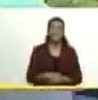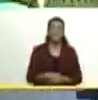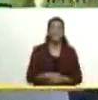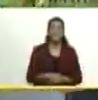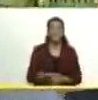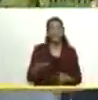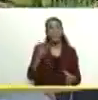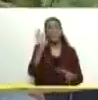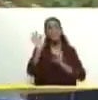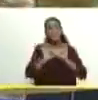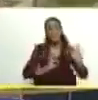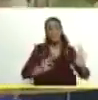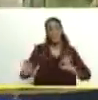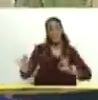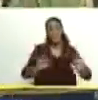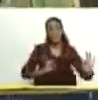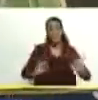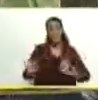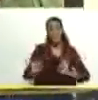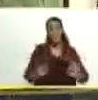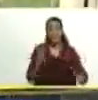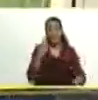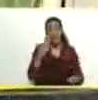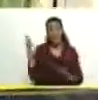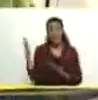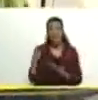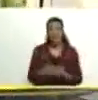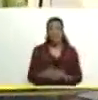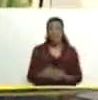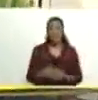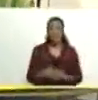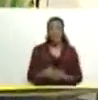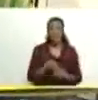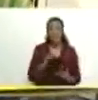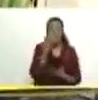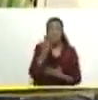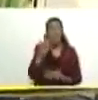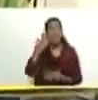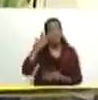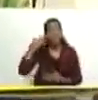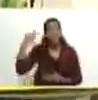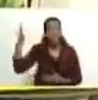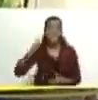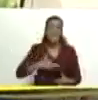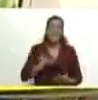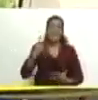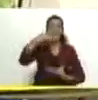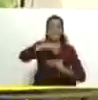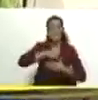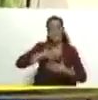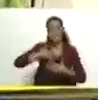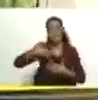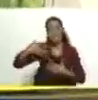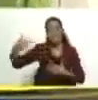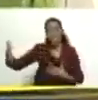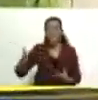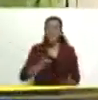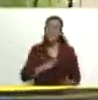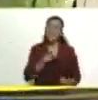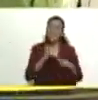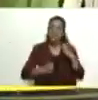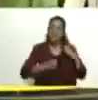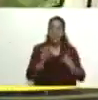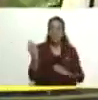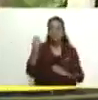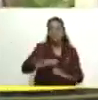Una flor. Ay, yo quiero una de esos sueños que llenan el alma de los sentimientos